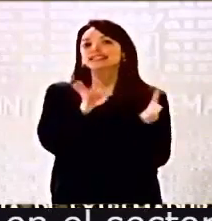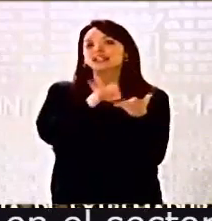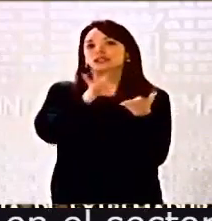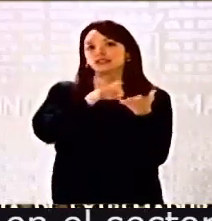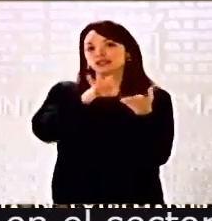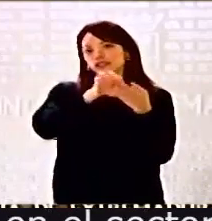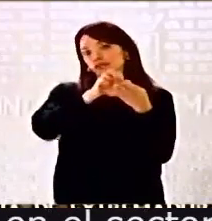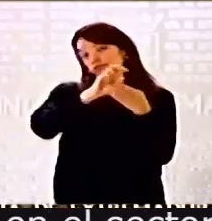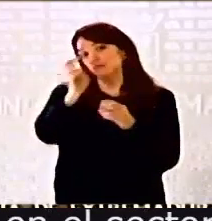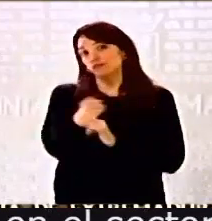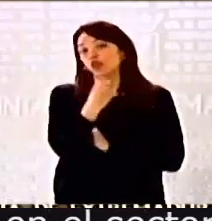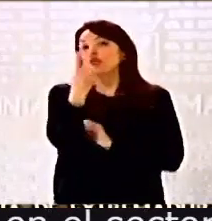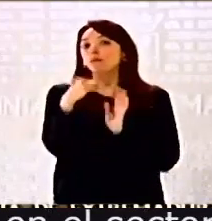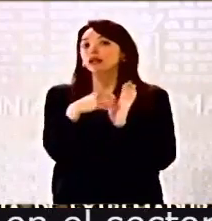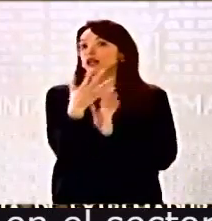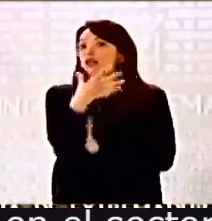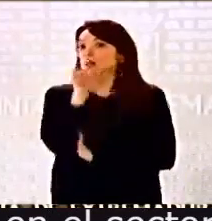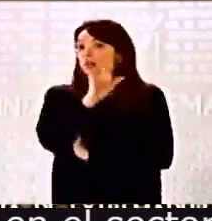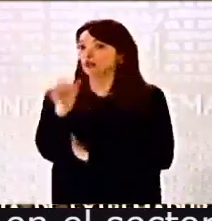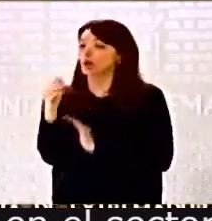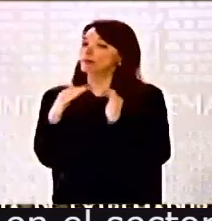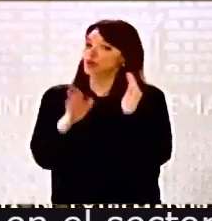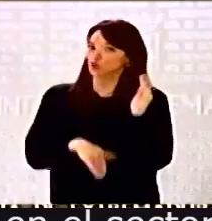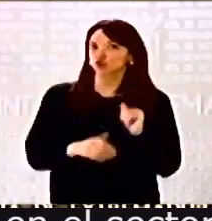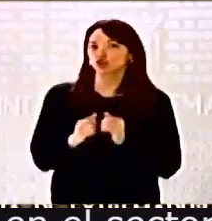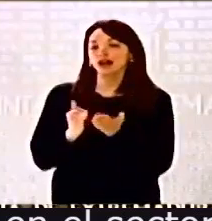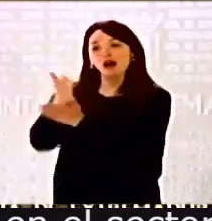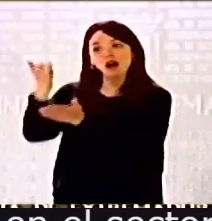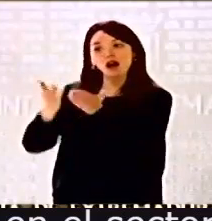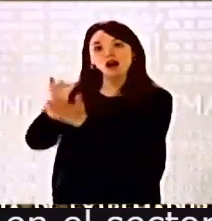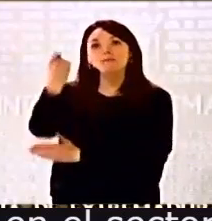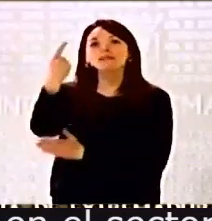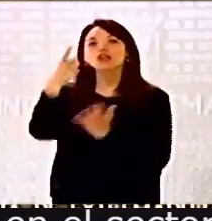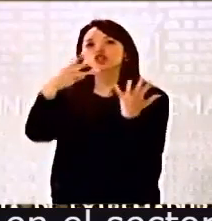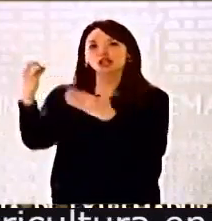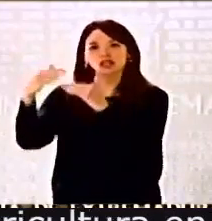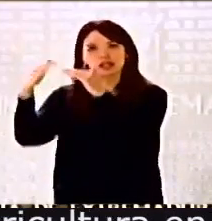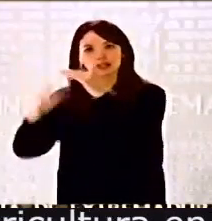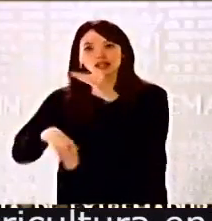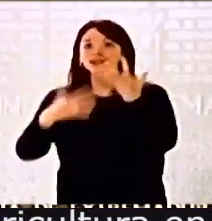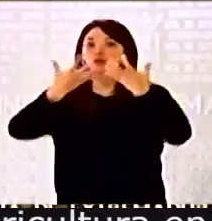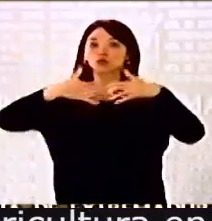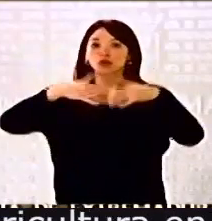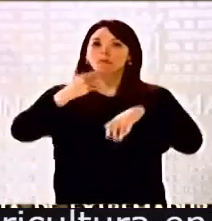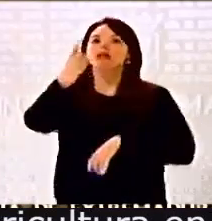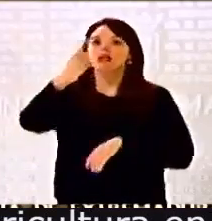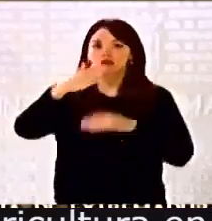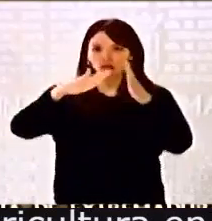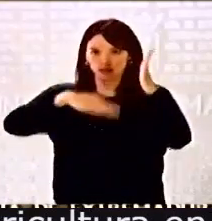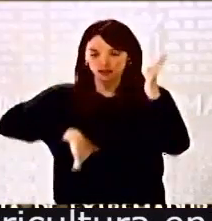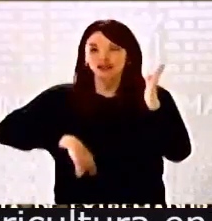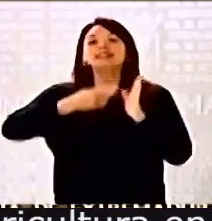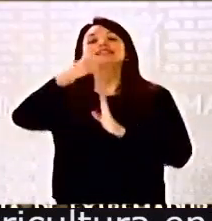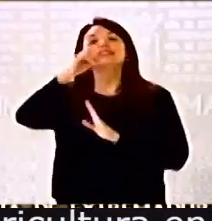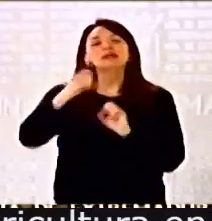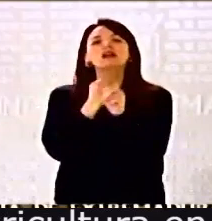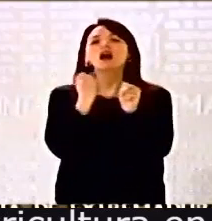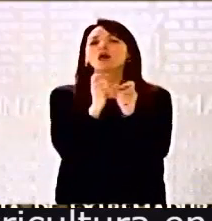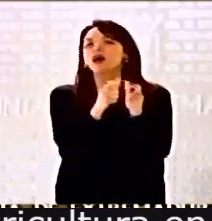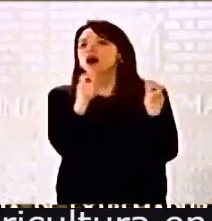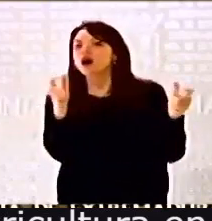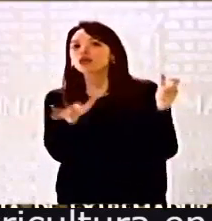2.500 personas, la agricultura en 1.800, la industria en 1.000 y ha subido la ocupación y el empleo en la